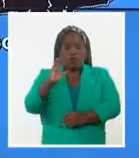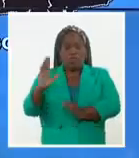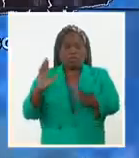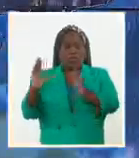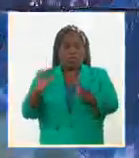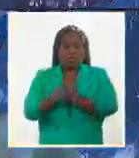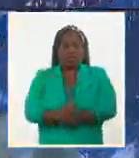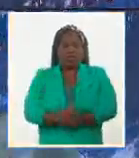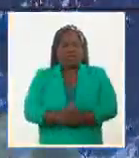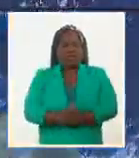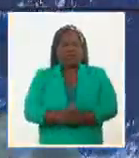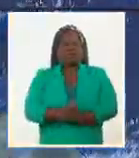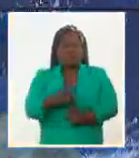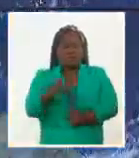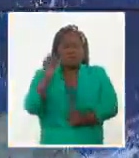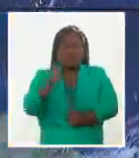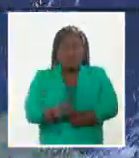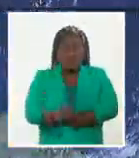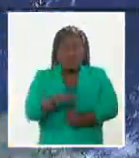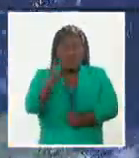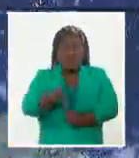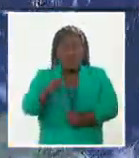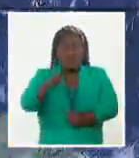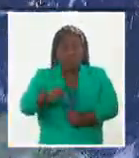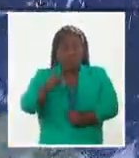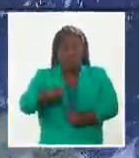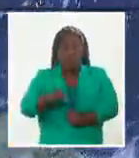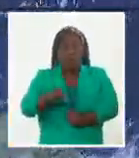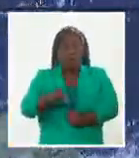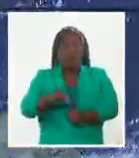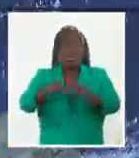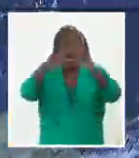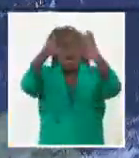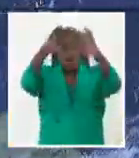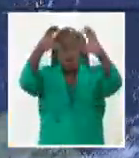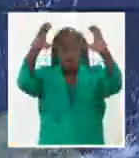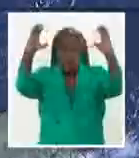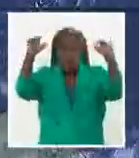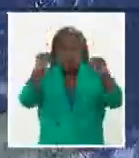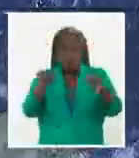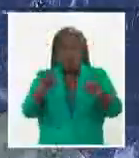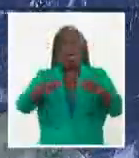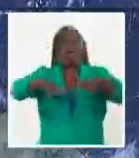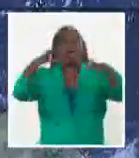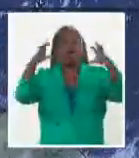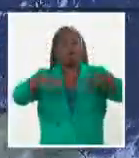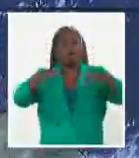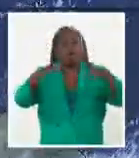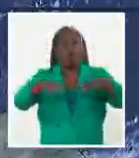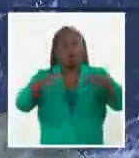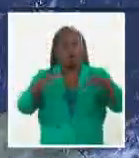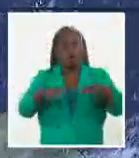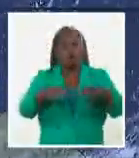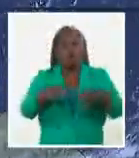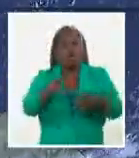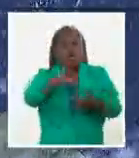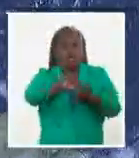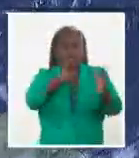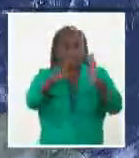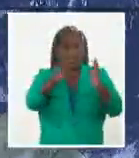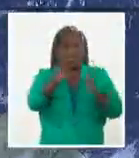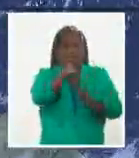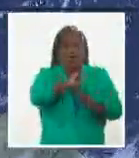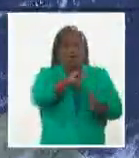Así que ya usted sabe, una jornada hoy con intervalos nubosos en gran parte de Cuba, pero las lluvias concentradas en centro y en oriente. Hasta aquí el